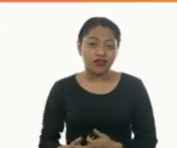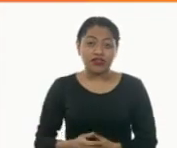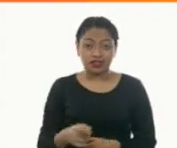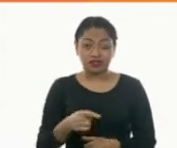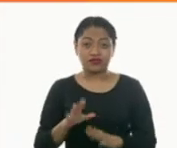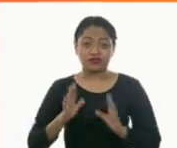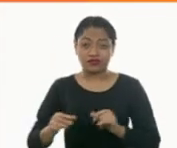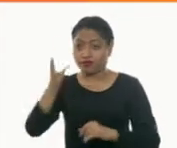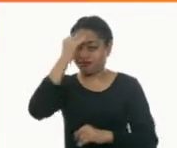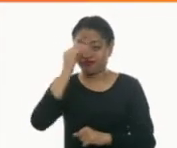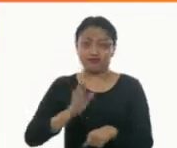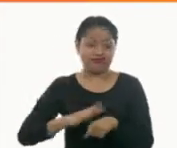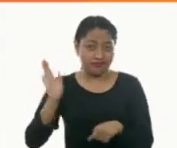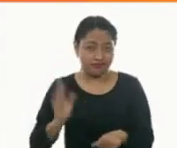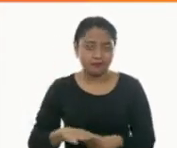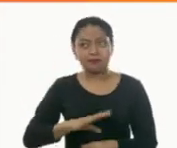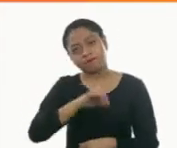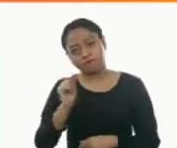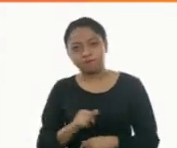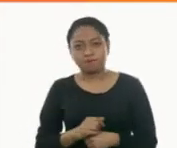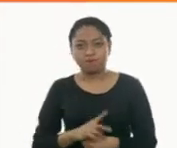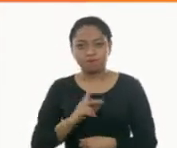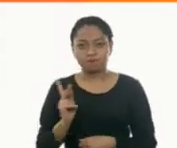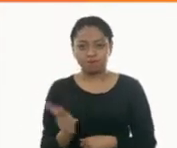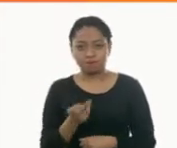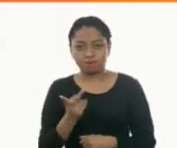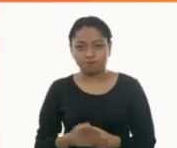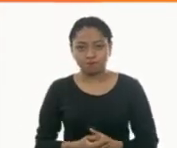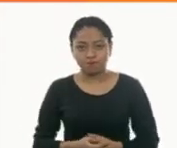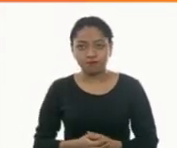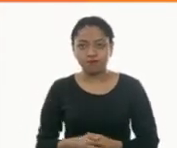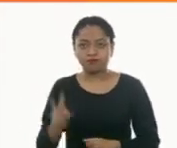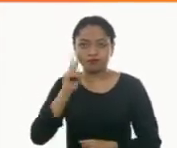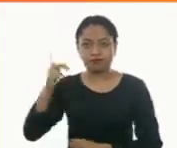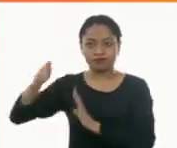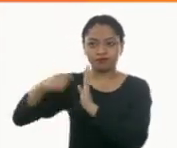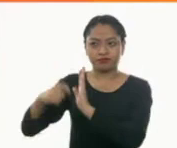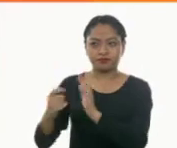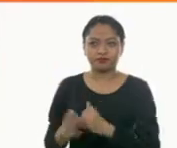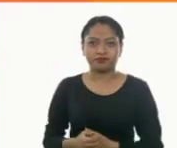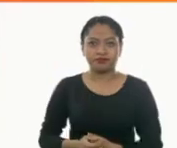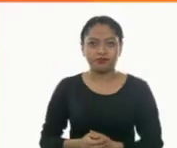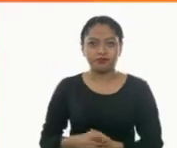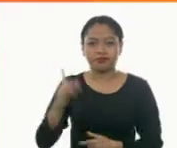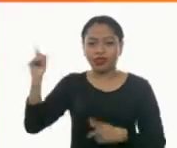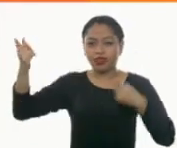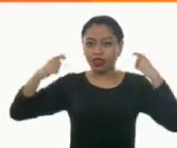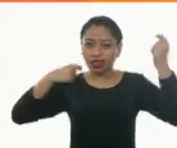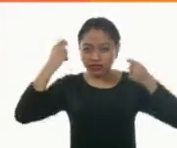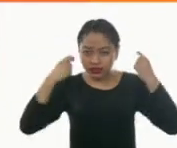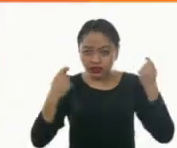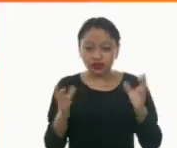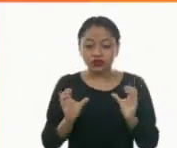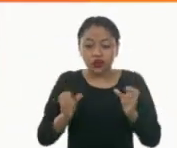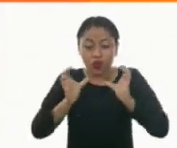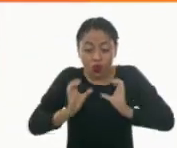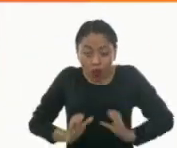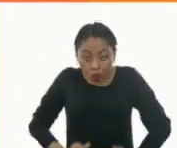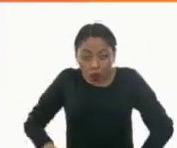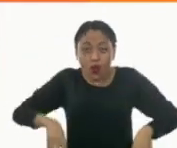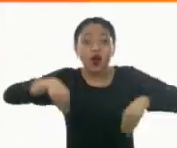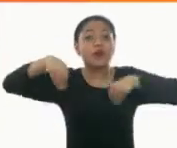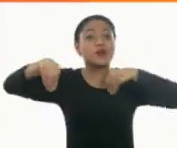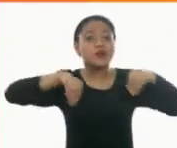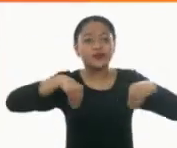noble. Ok. La otra pregunta que me surge a partir del video es, a partir de estos gestos o estos gestos, ¿este método